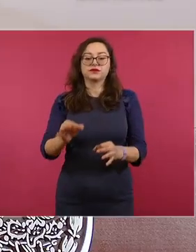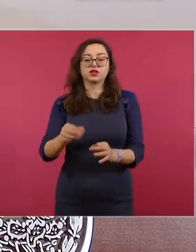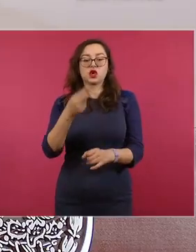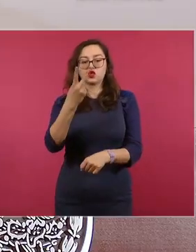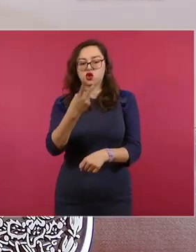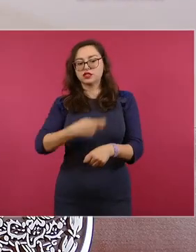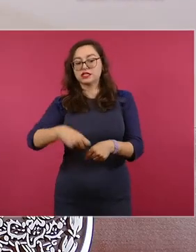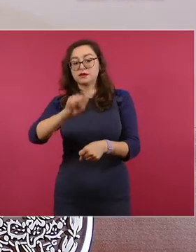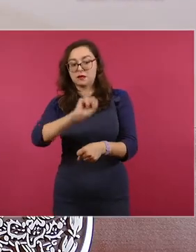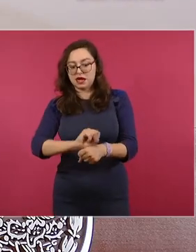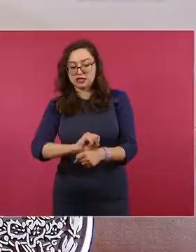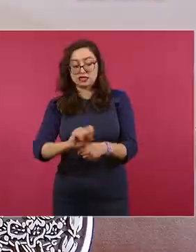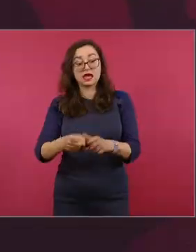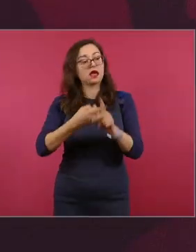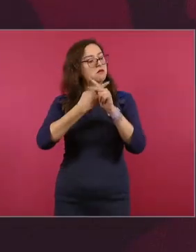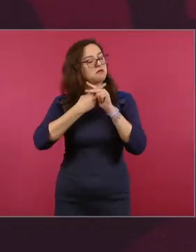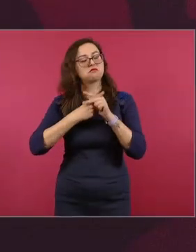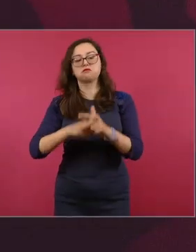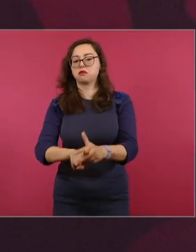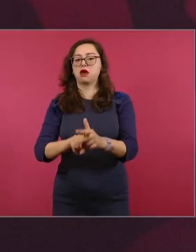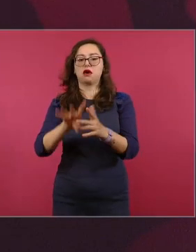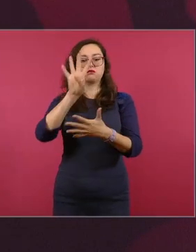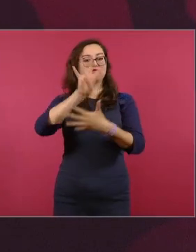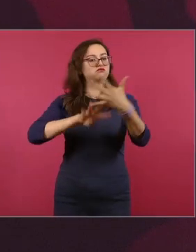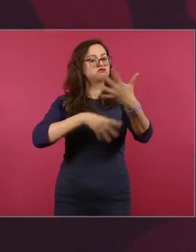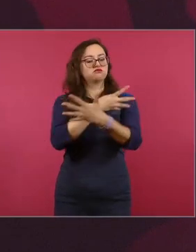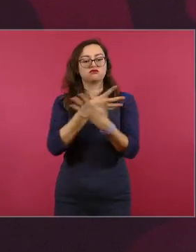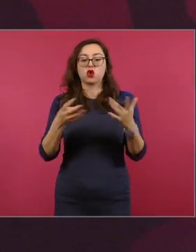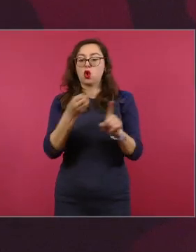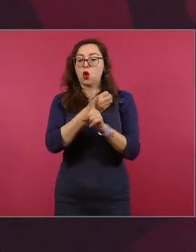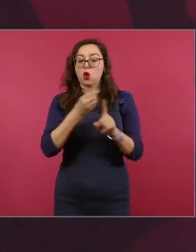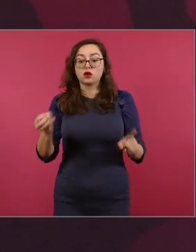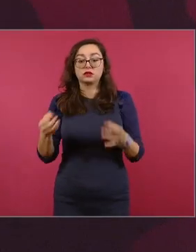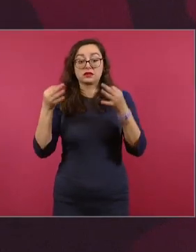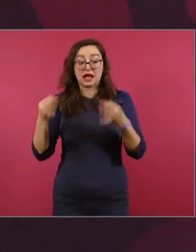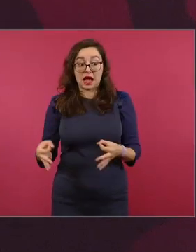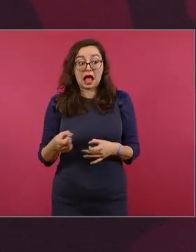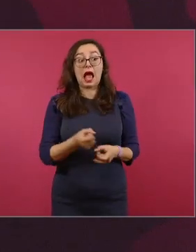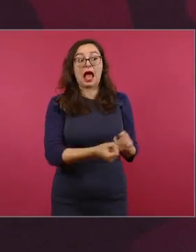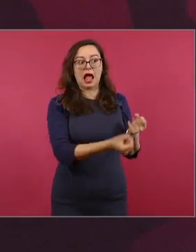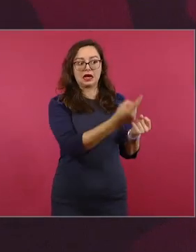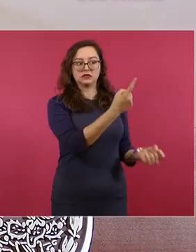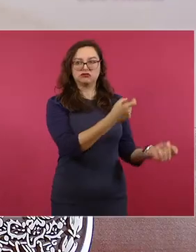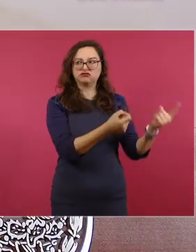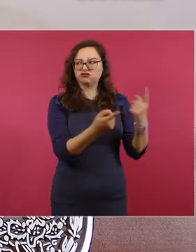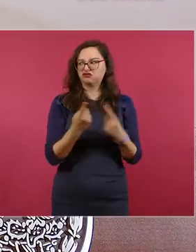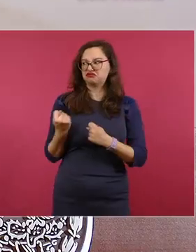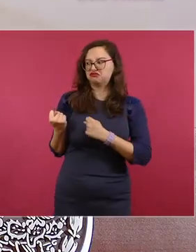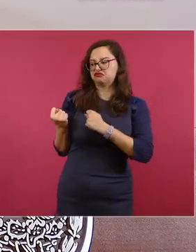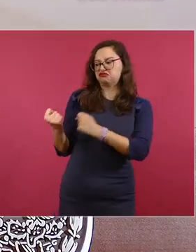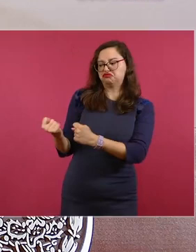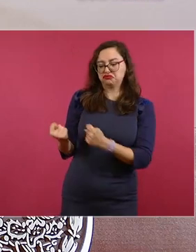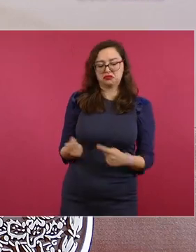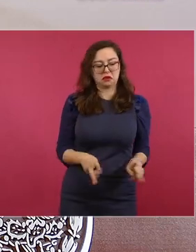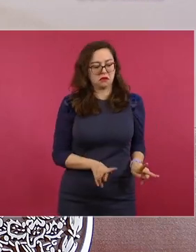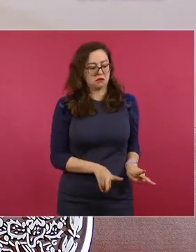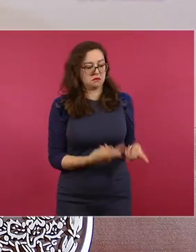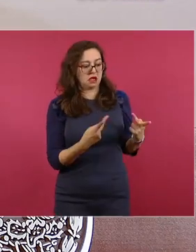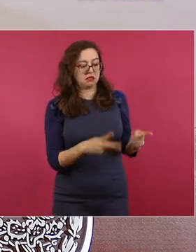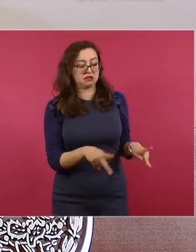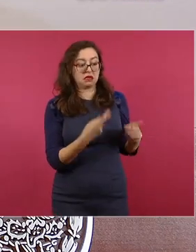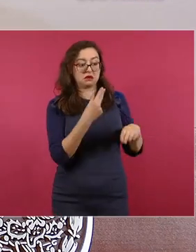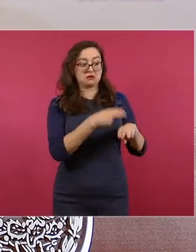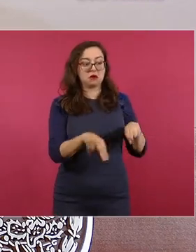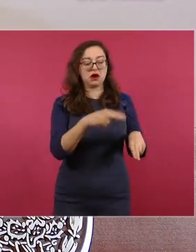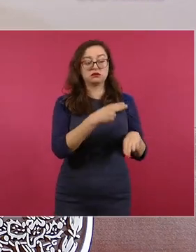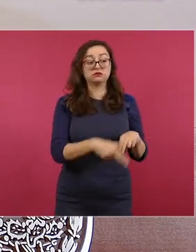no existen otro tipo de horarios. Ha habido intentos que hemos podido detectar y se les dice: no te lo